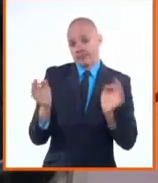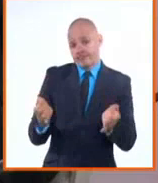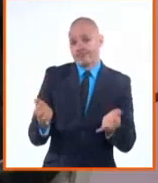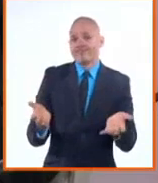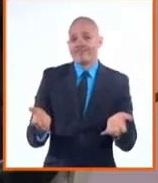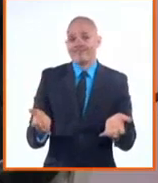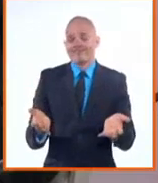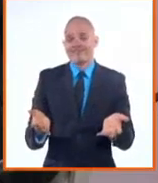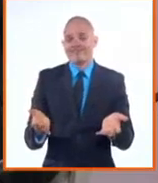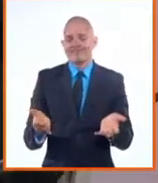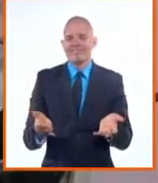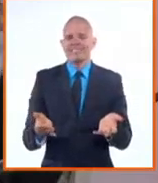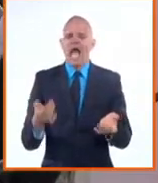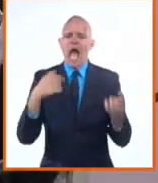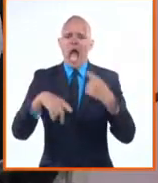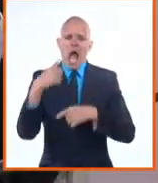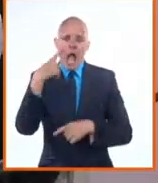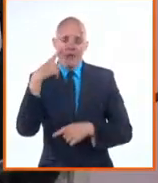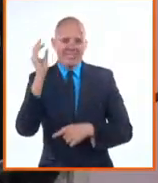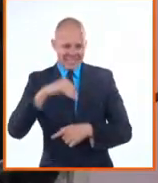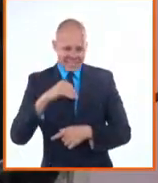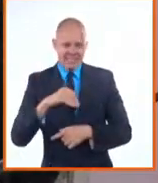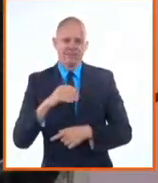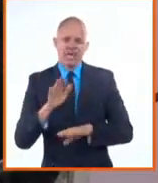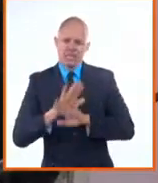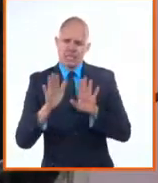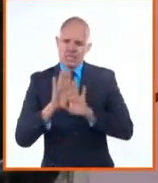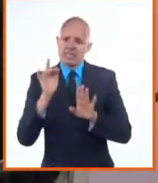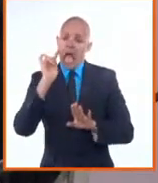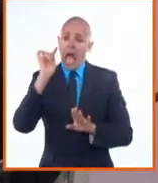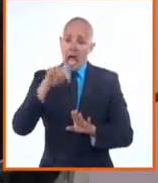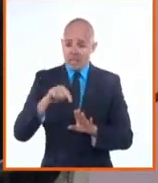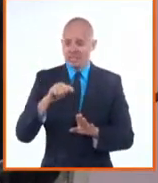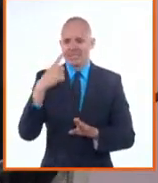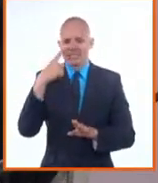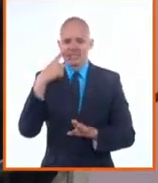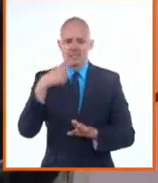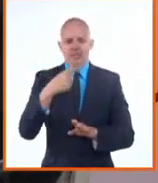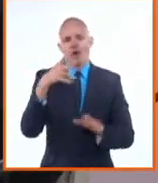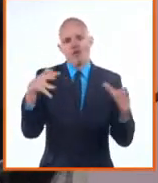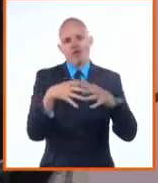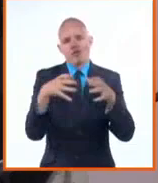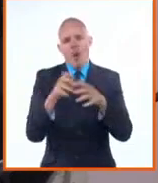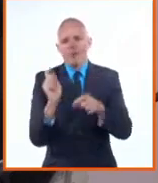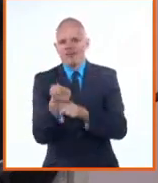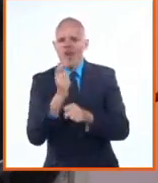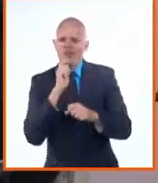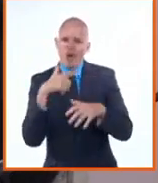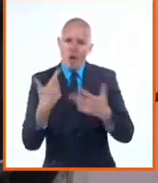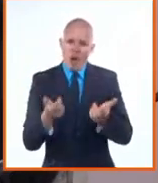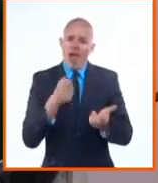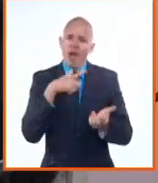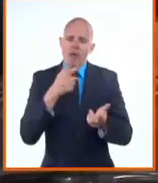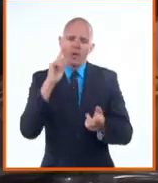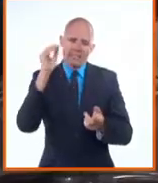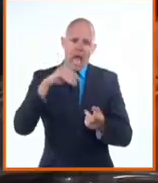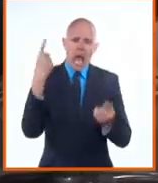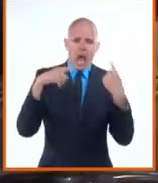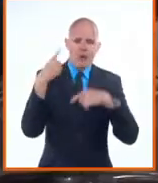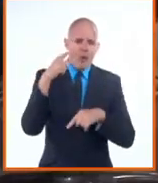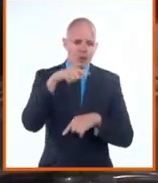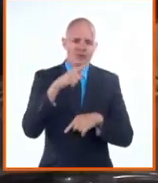se logró pero no hay duda de que hubo dos escenarios diferentes para el equipo cubano Roberto Cómo cómo se vivió la etapa asiática